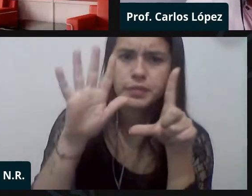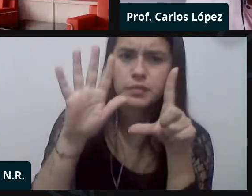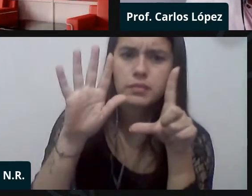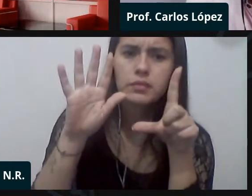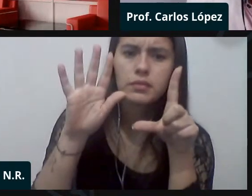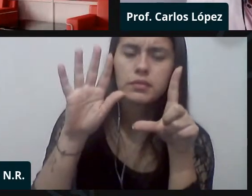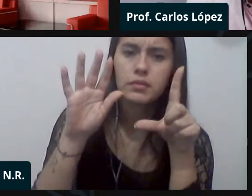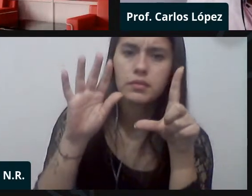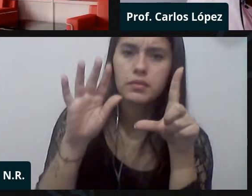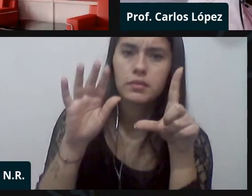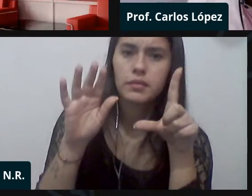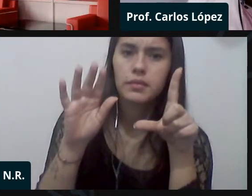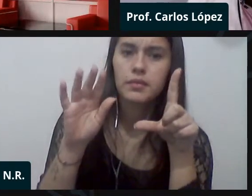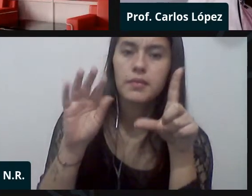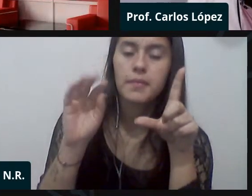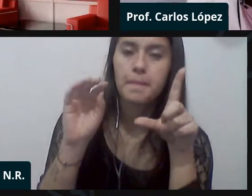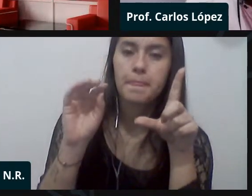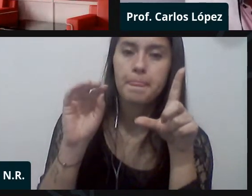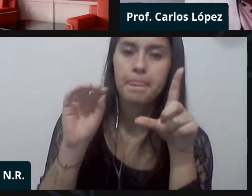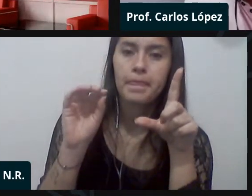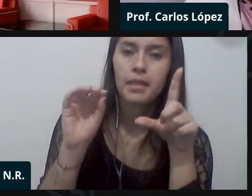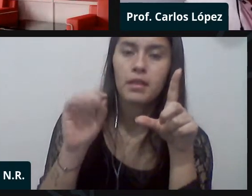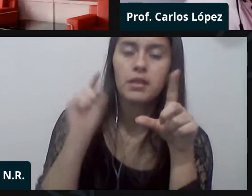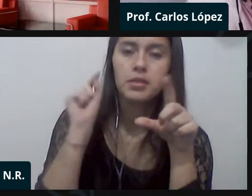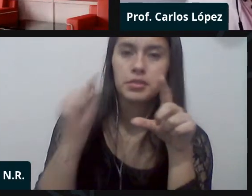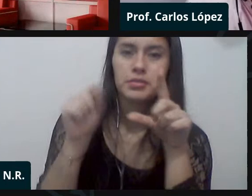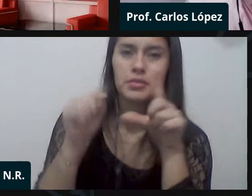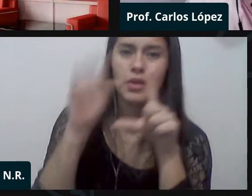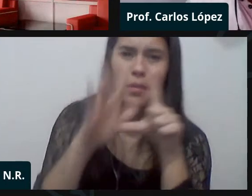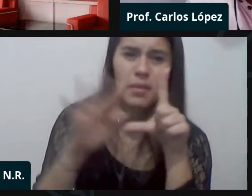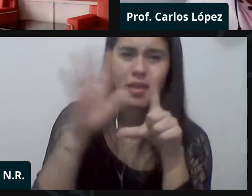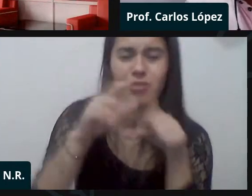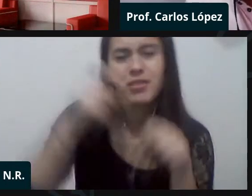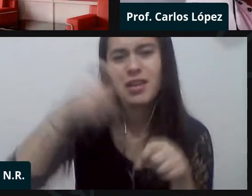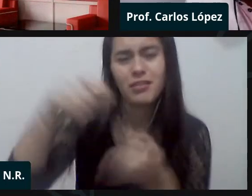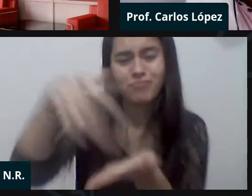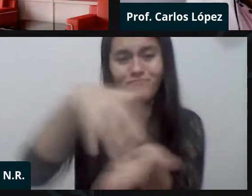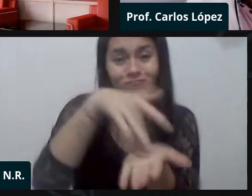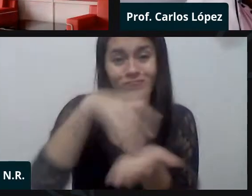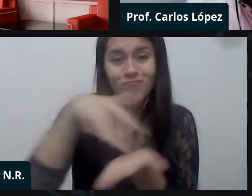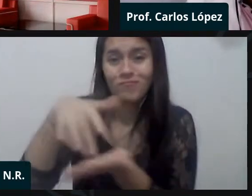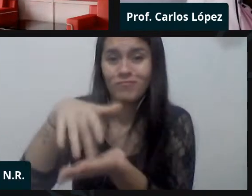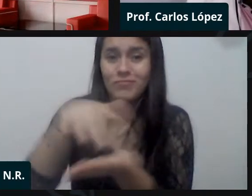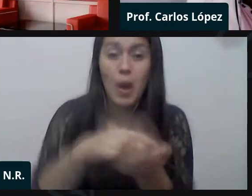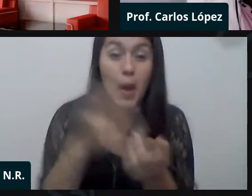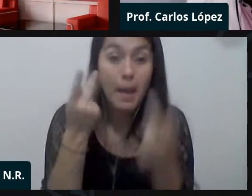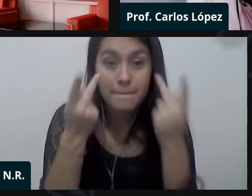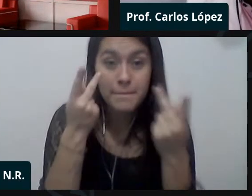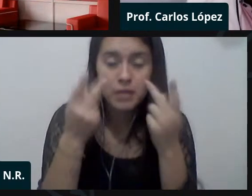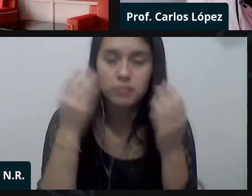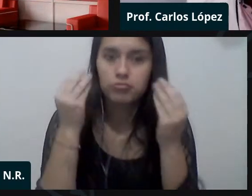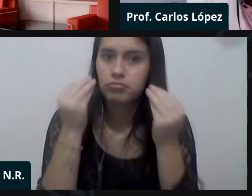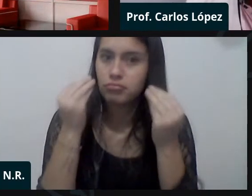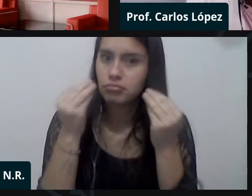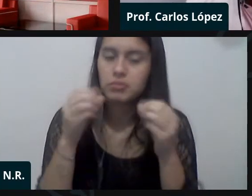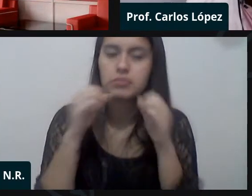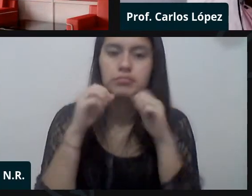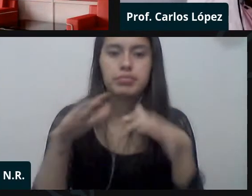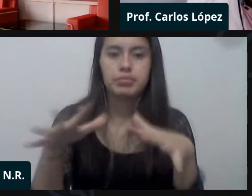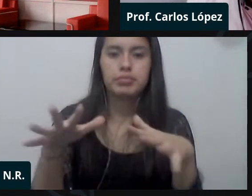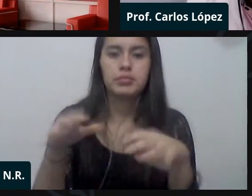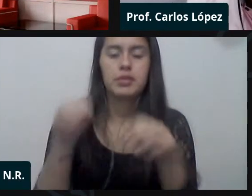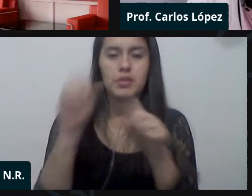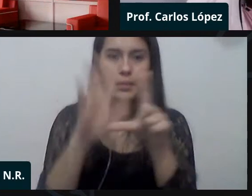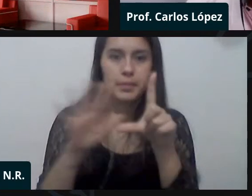tenga más visitas, no para nada más, sino por el contenido que ha tenido. Es el video, a